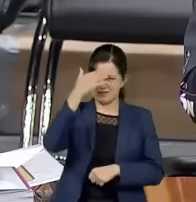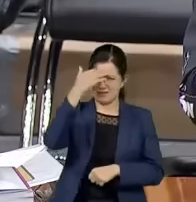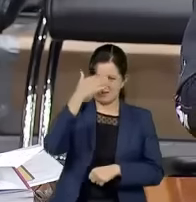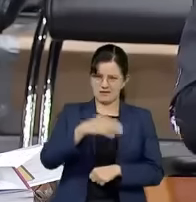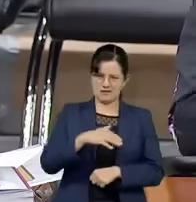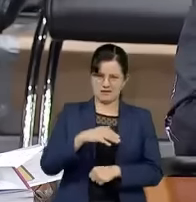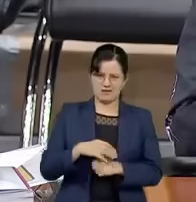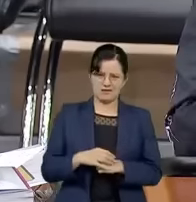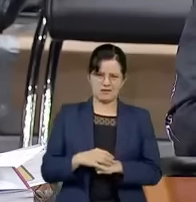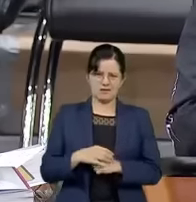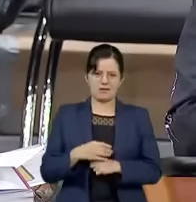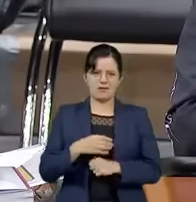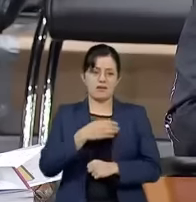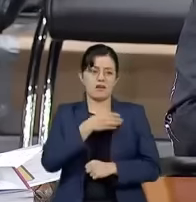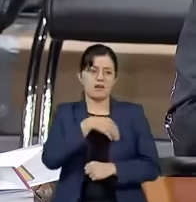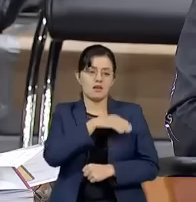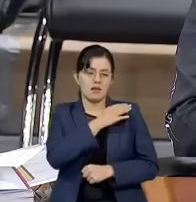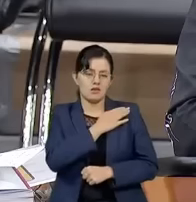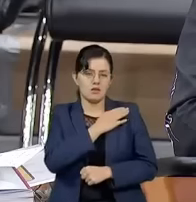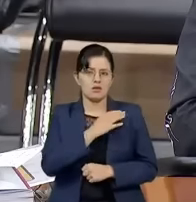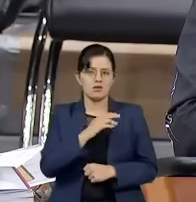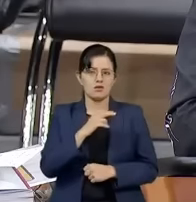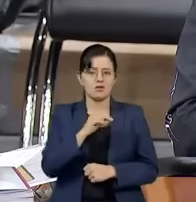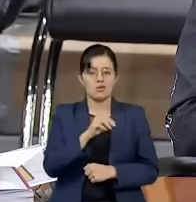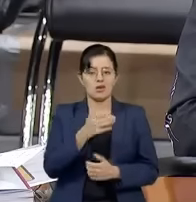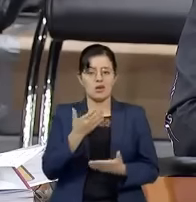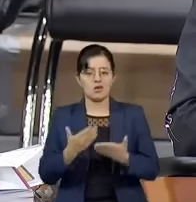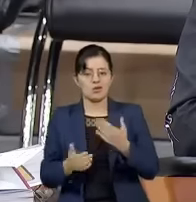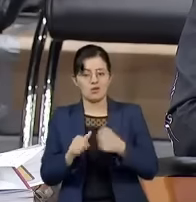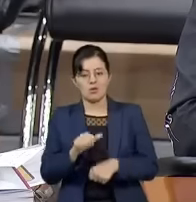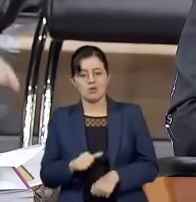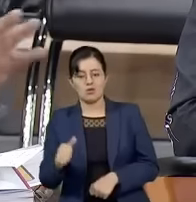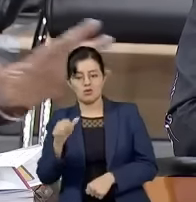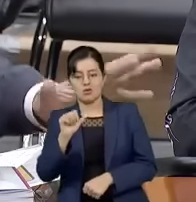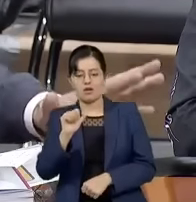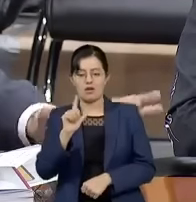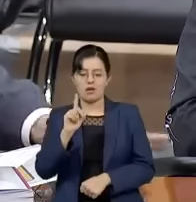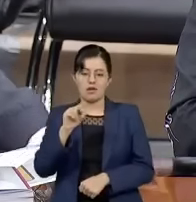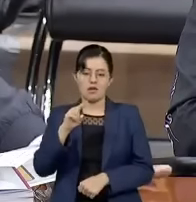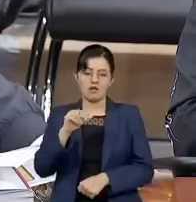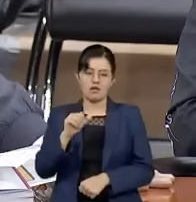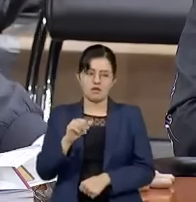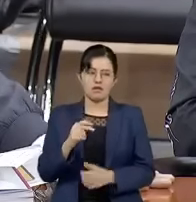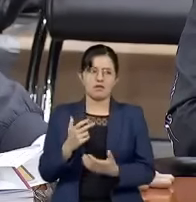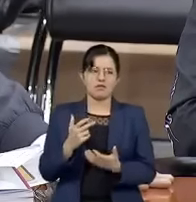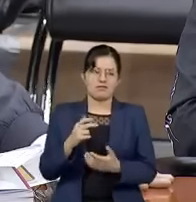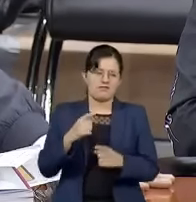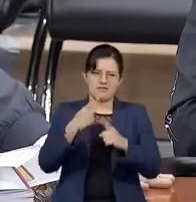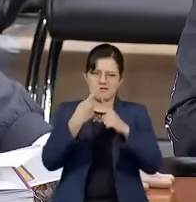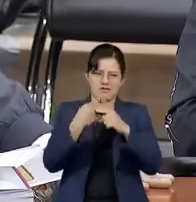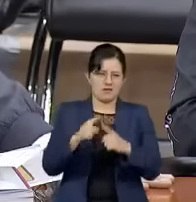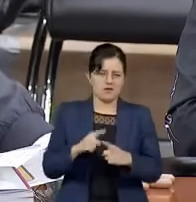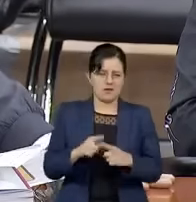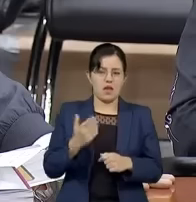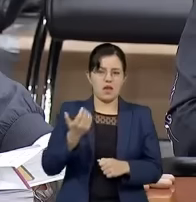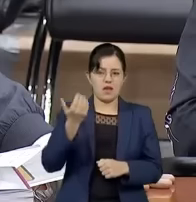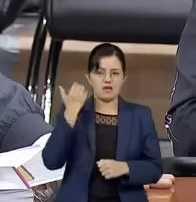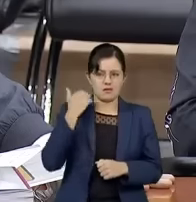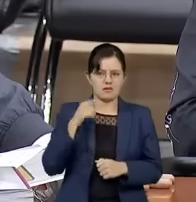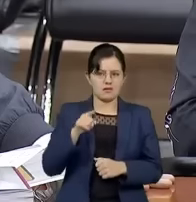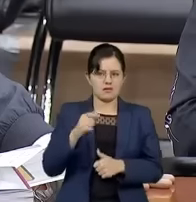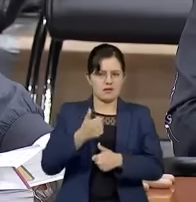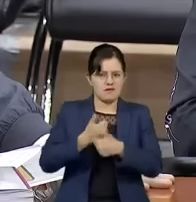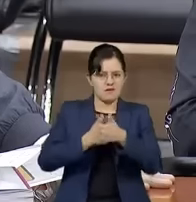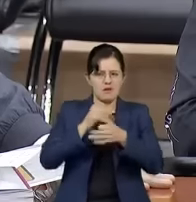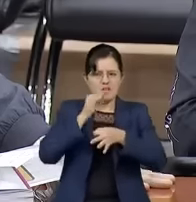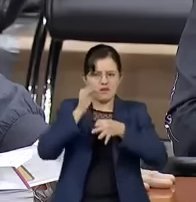Claudia o el de no es Claudia ahora es Adán o el del que ustedes quieran y manden que estaban en una en una